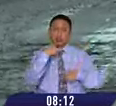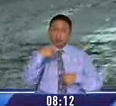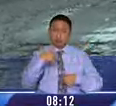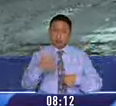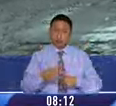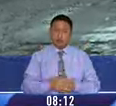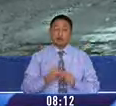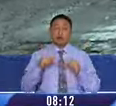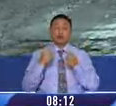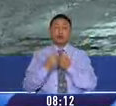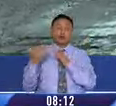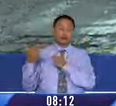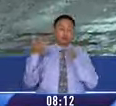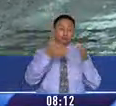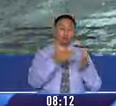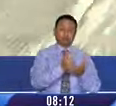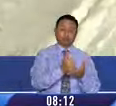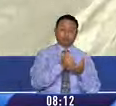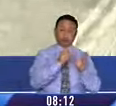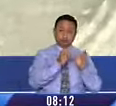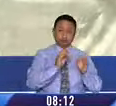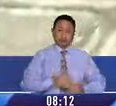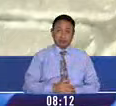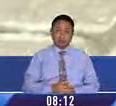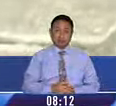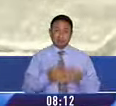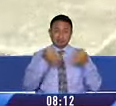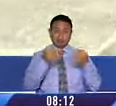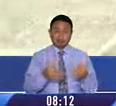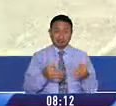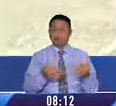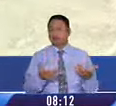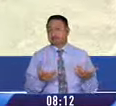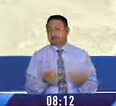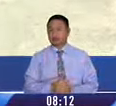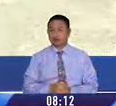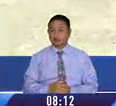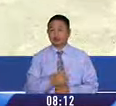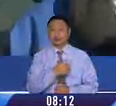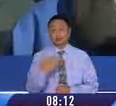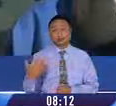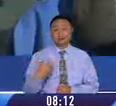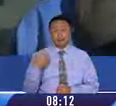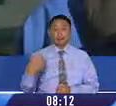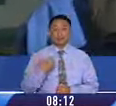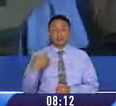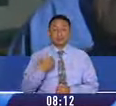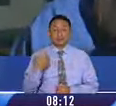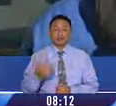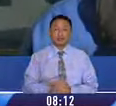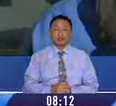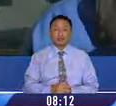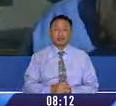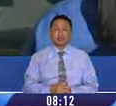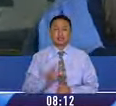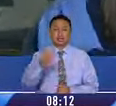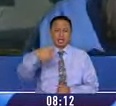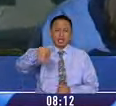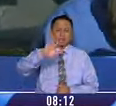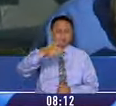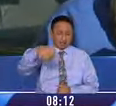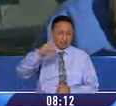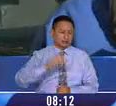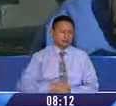fue enviar una cuadrilla, pero nada se ha cumplido y mientras tanto siguen las quejas. ¿A qué no querían? Van a venir, nada